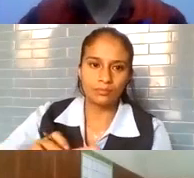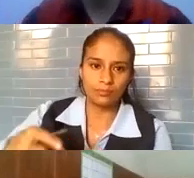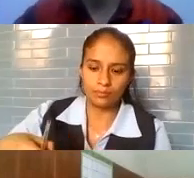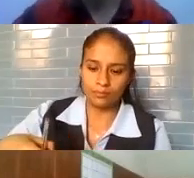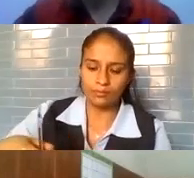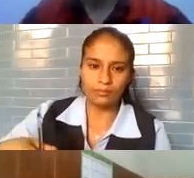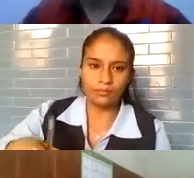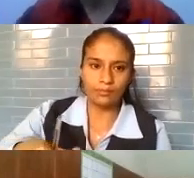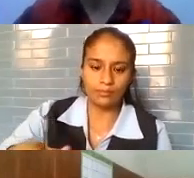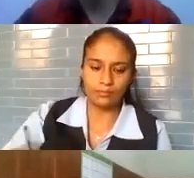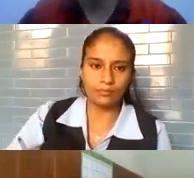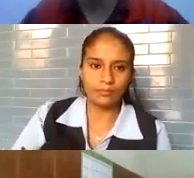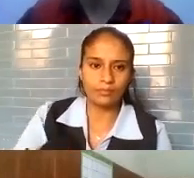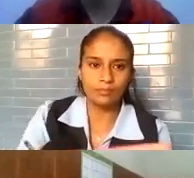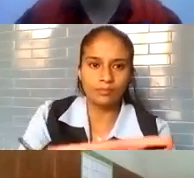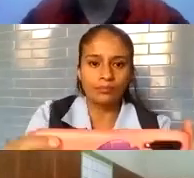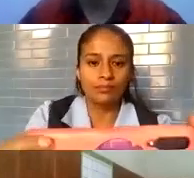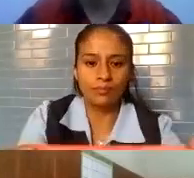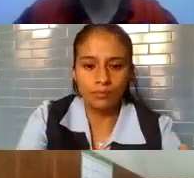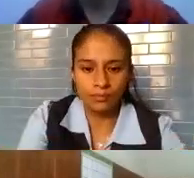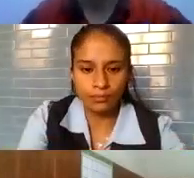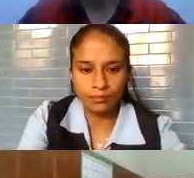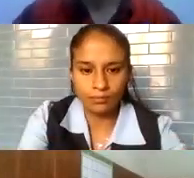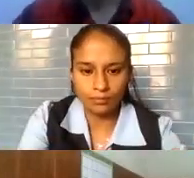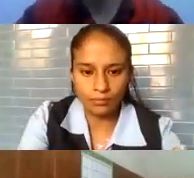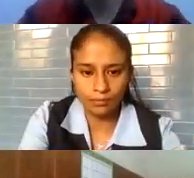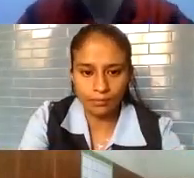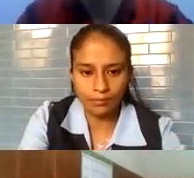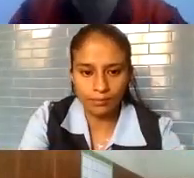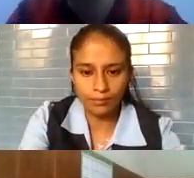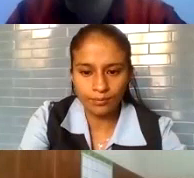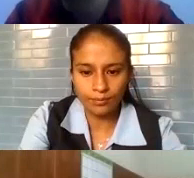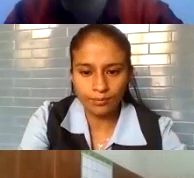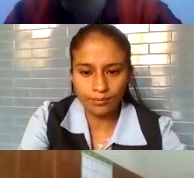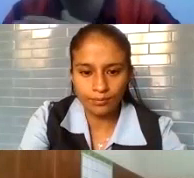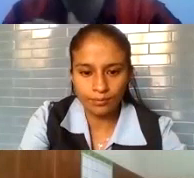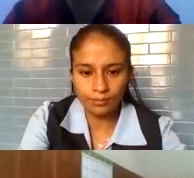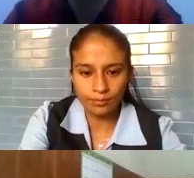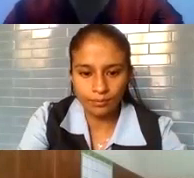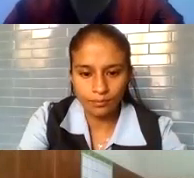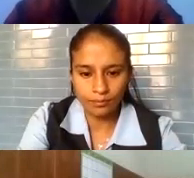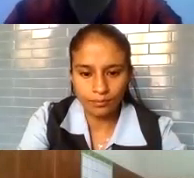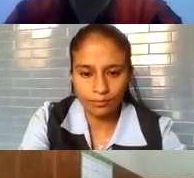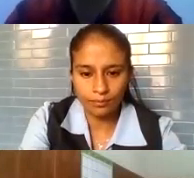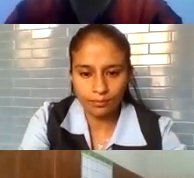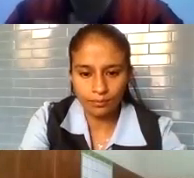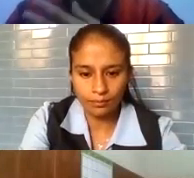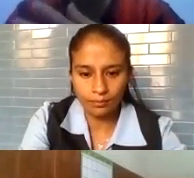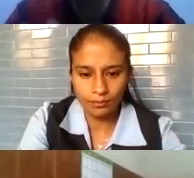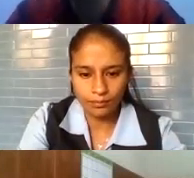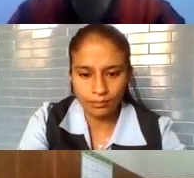¿ok? A desplazarme en 4 patas. Y aquí yo ya estoy desplazando a la víctima conmigo, ¿de